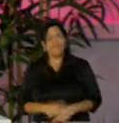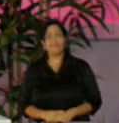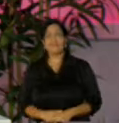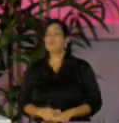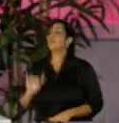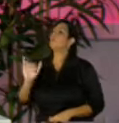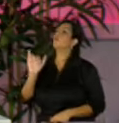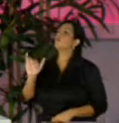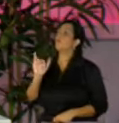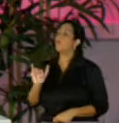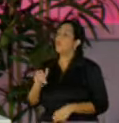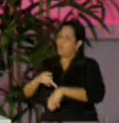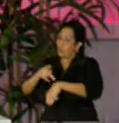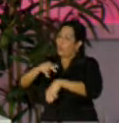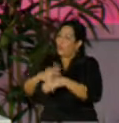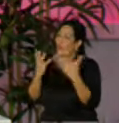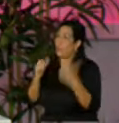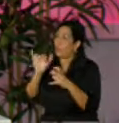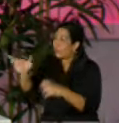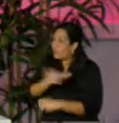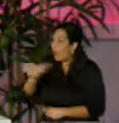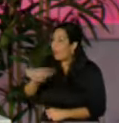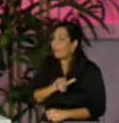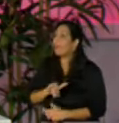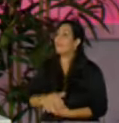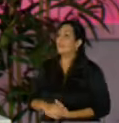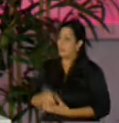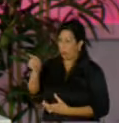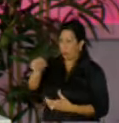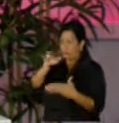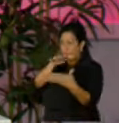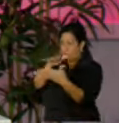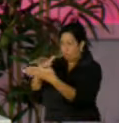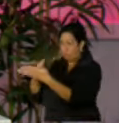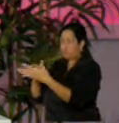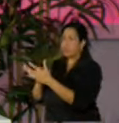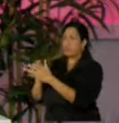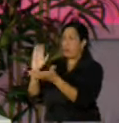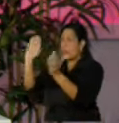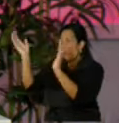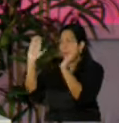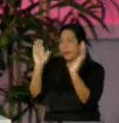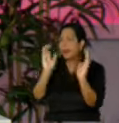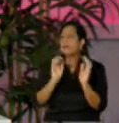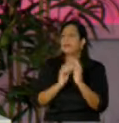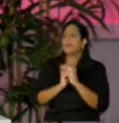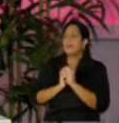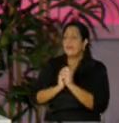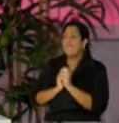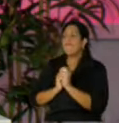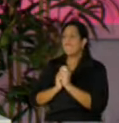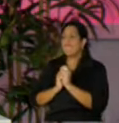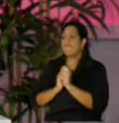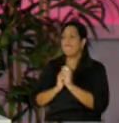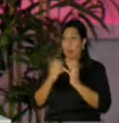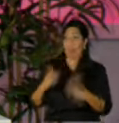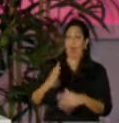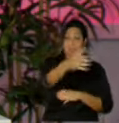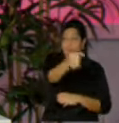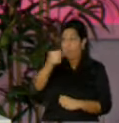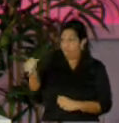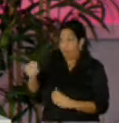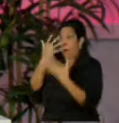eso, por eso es que se hace, pregunto, ¿no? De acuerdo a lo que ustedes han estudiado, llegar a ese punto, ¿no? Donde haya que entonces encarcelar a una persona finalmente,